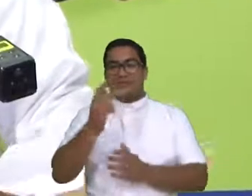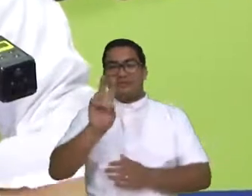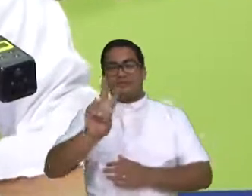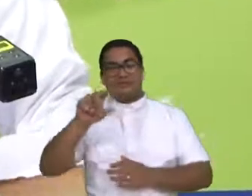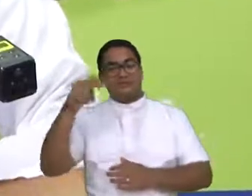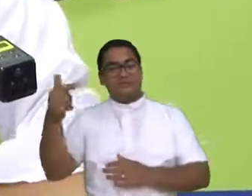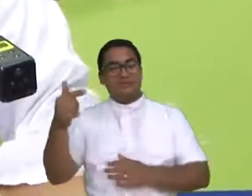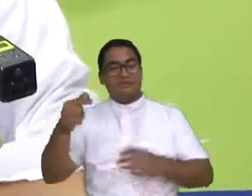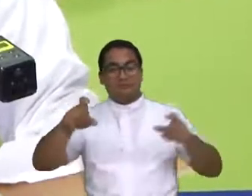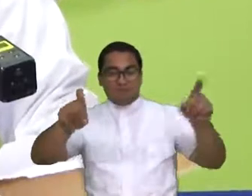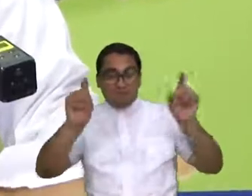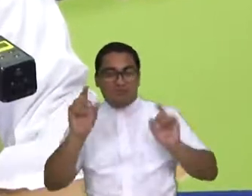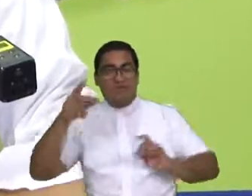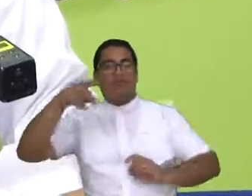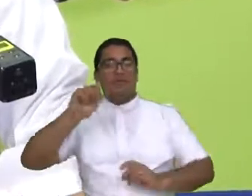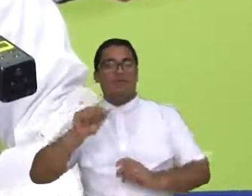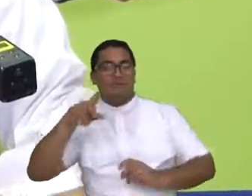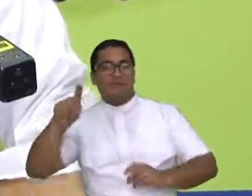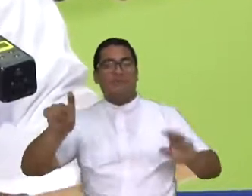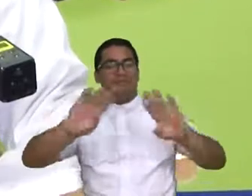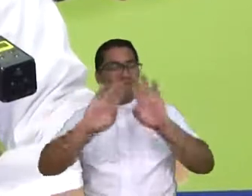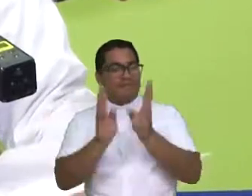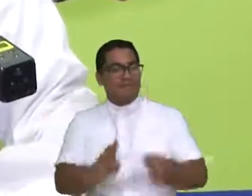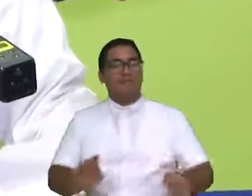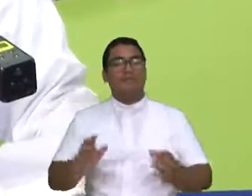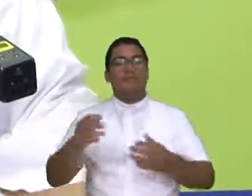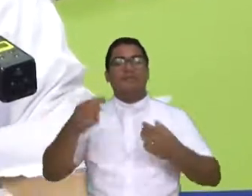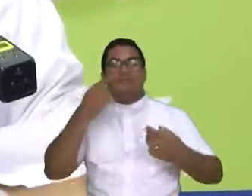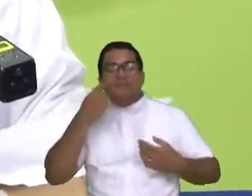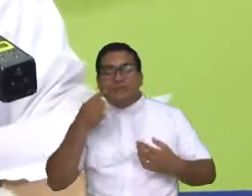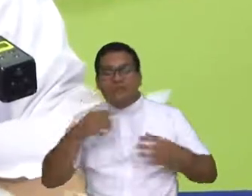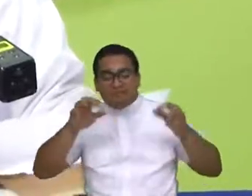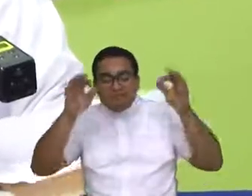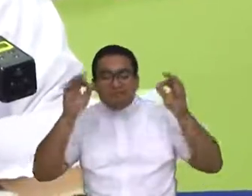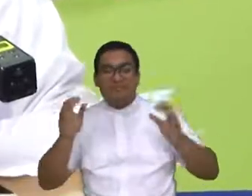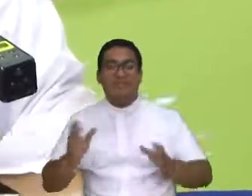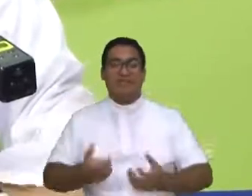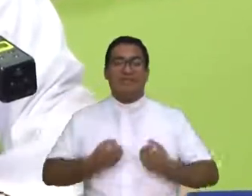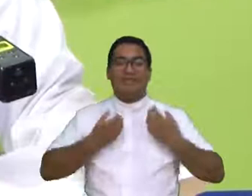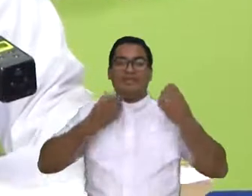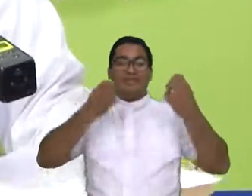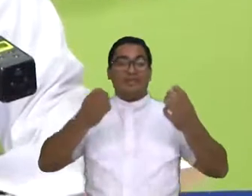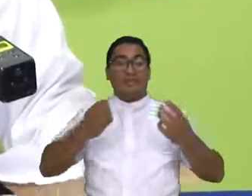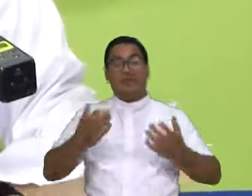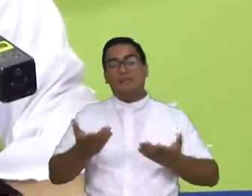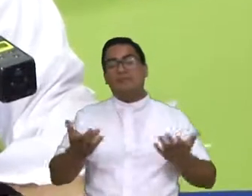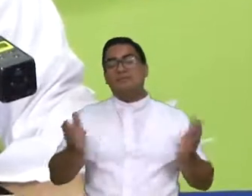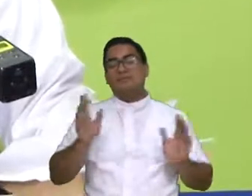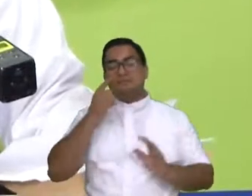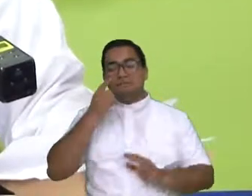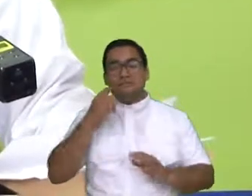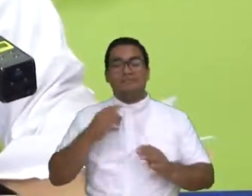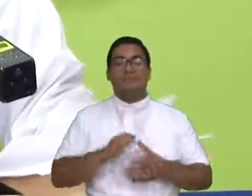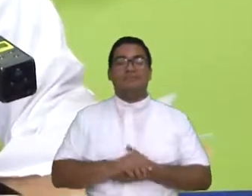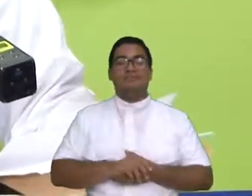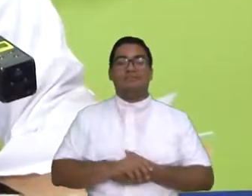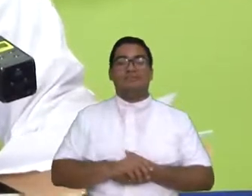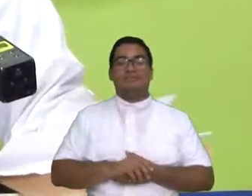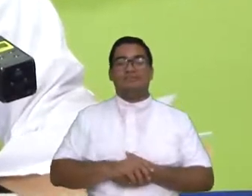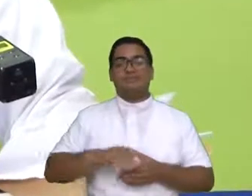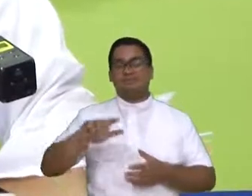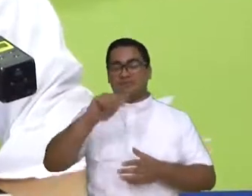15.827 Papanicolaou a las mujeres para detectar el cáncer de cérvix en la matriz. Se realizaron